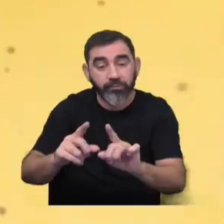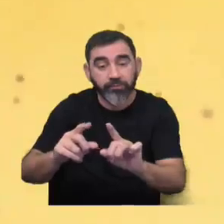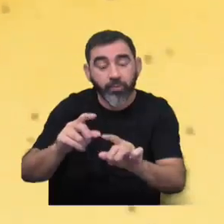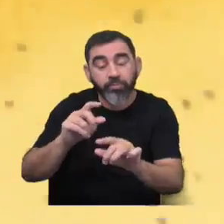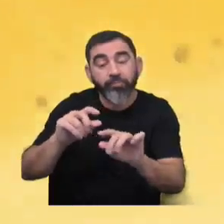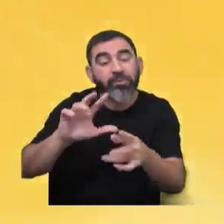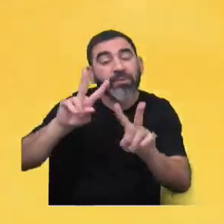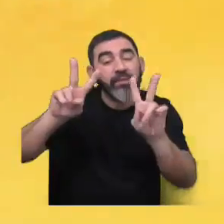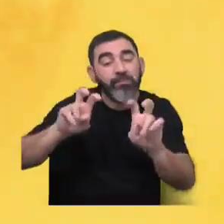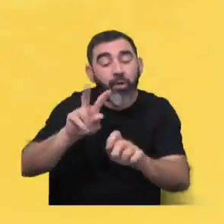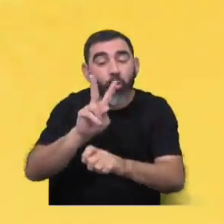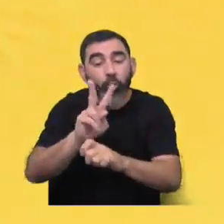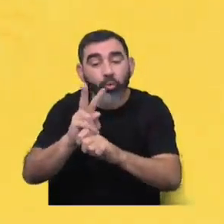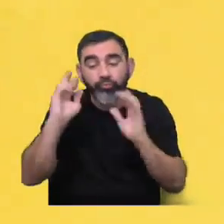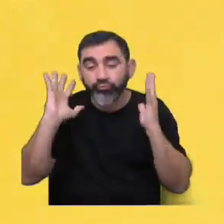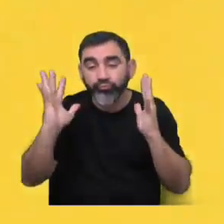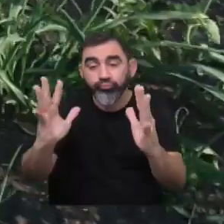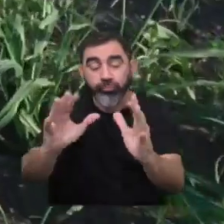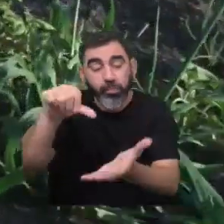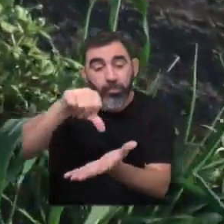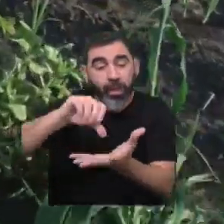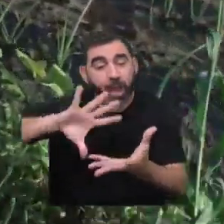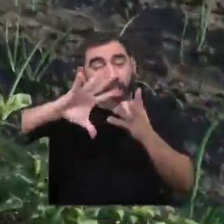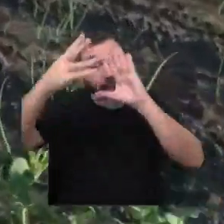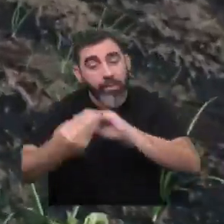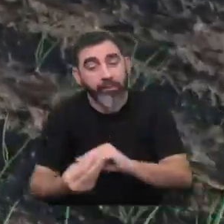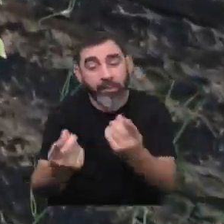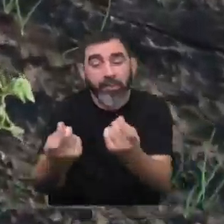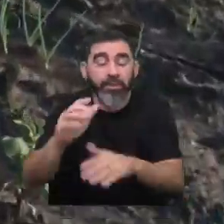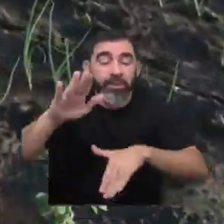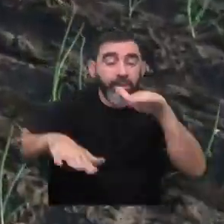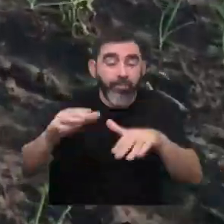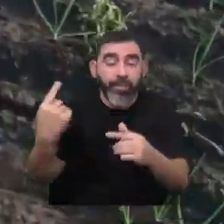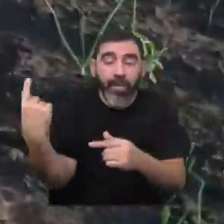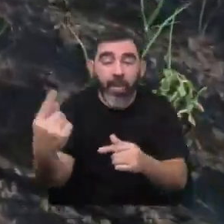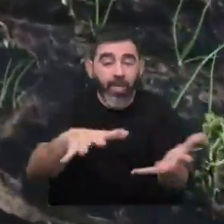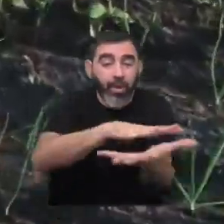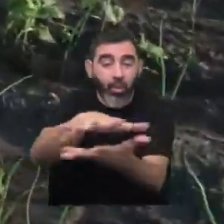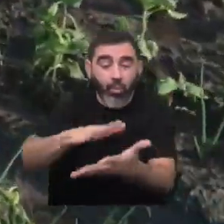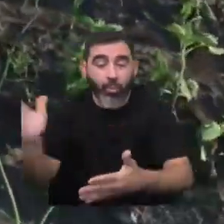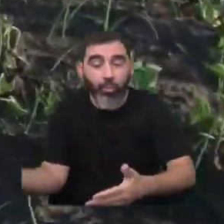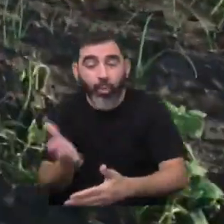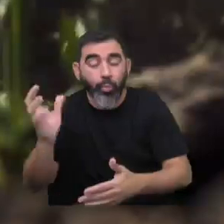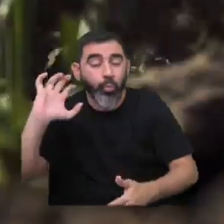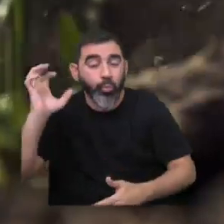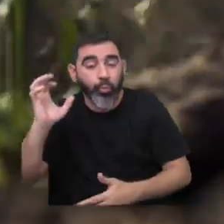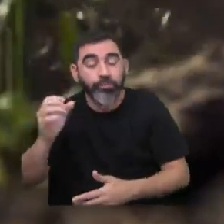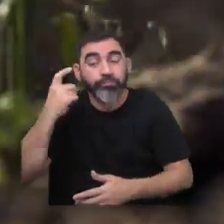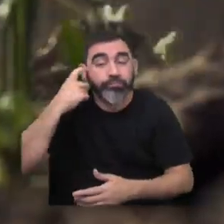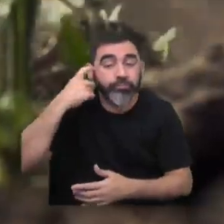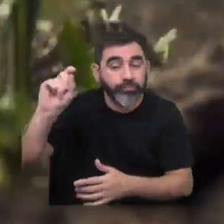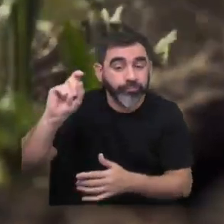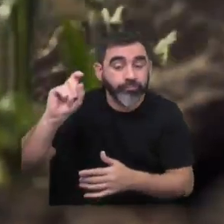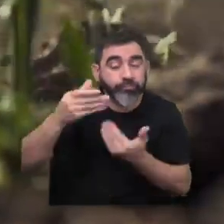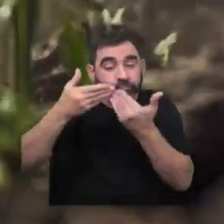prototipos para el control de malezas en nuestro país que se adaptarán a las necesidades específicas de productores frutícolas. Esta iniciativa está